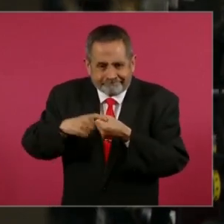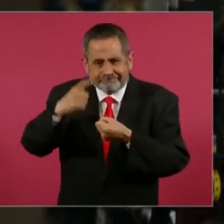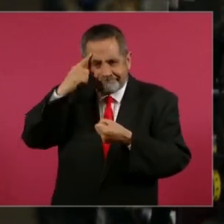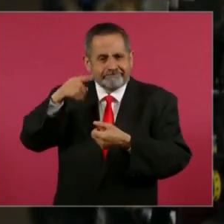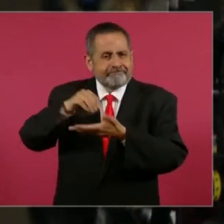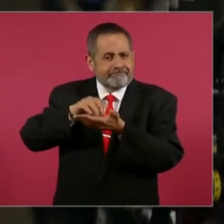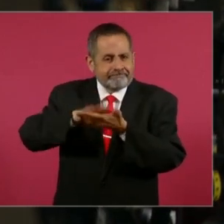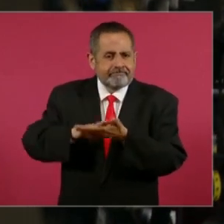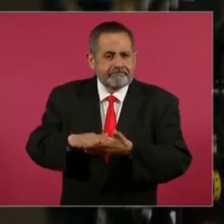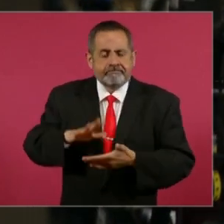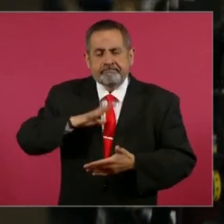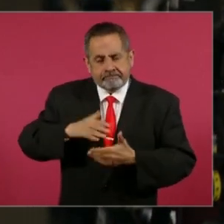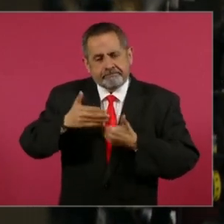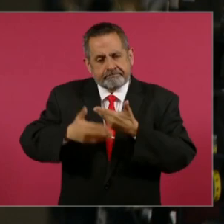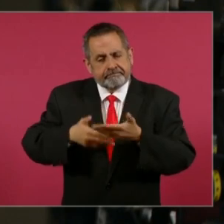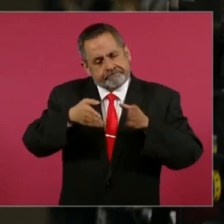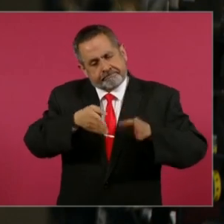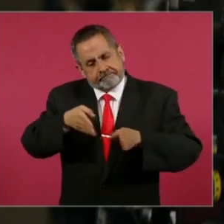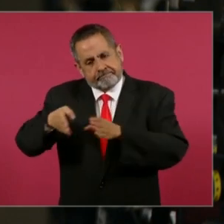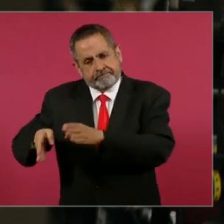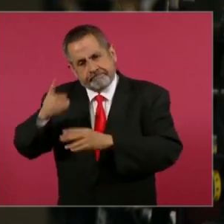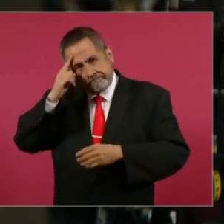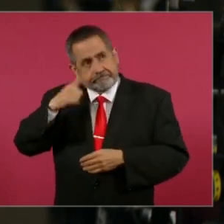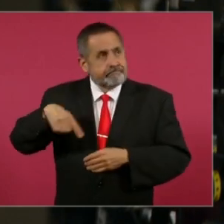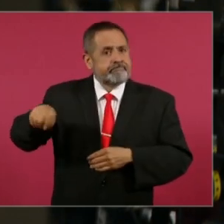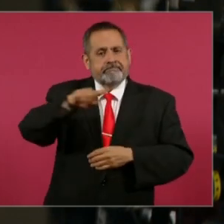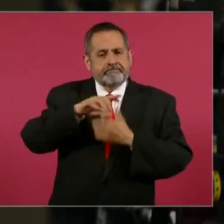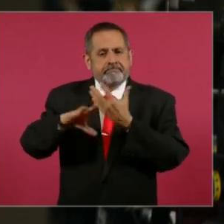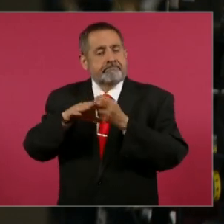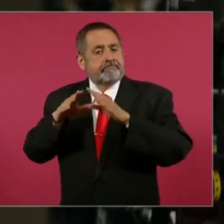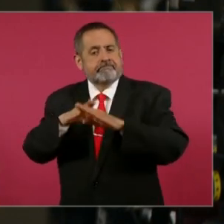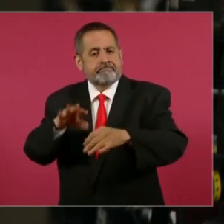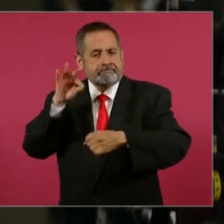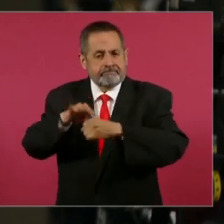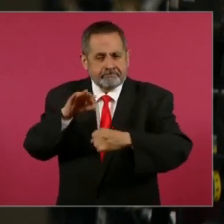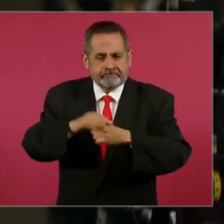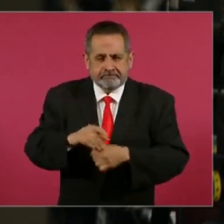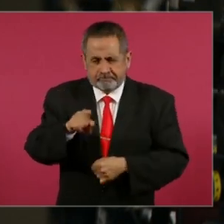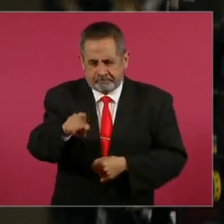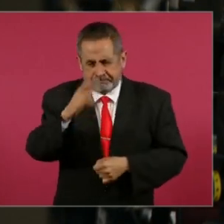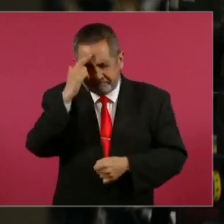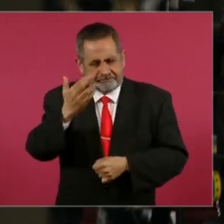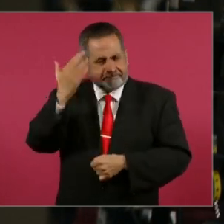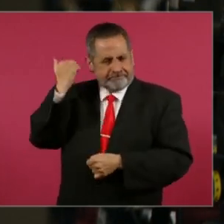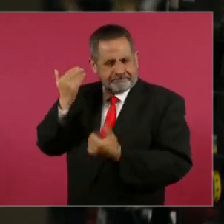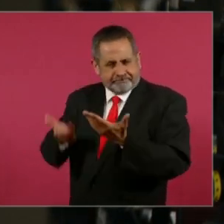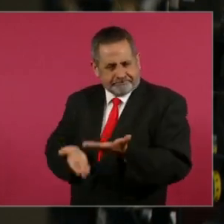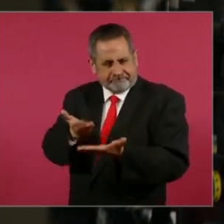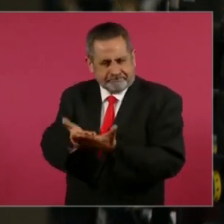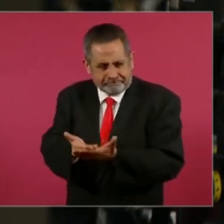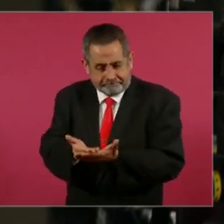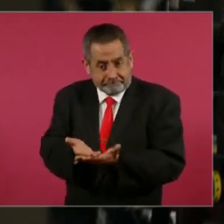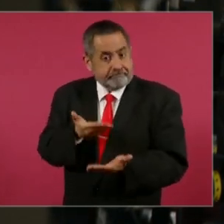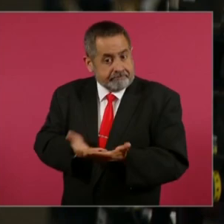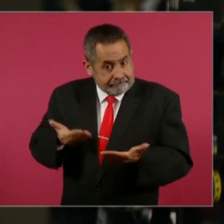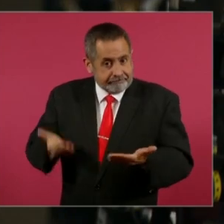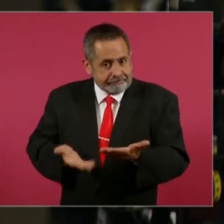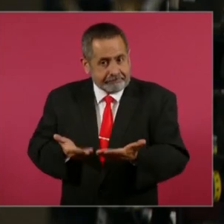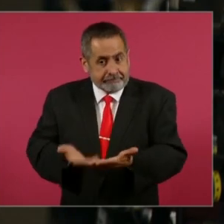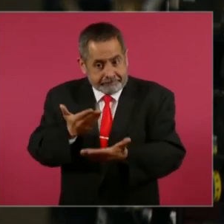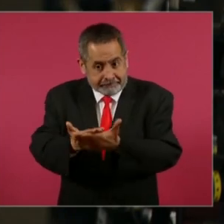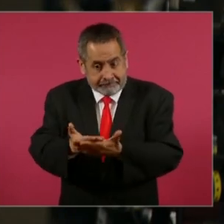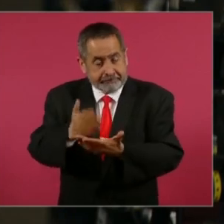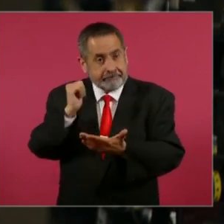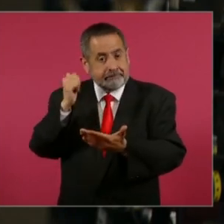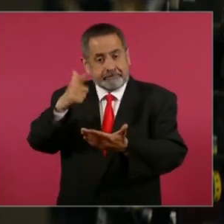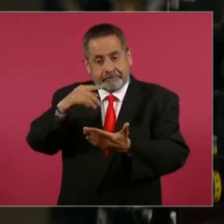hay muchos procesos para el voto de los migrantes. Usted en la reforma electoral pasada había planteado algo. En este paquete de reformas se